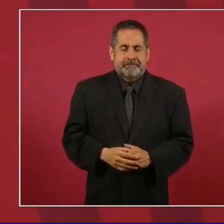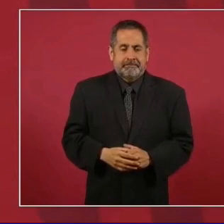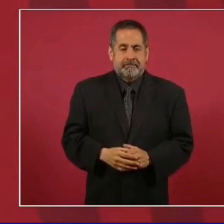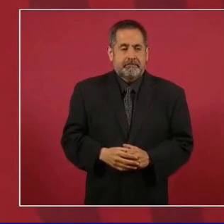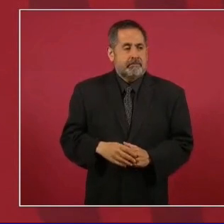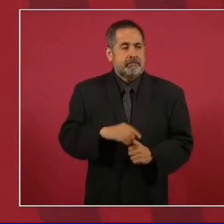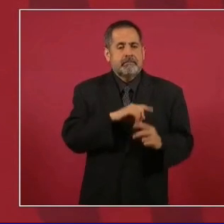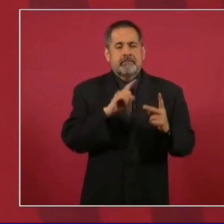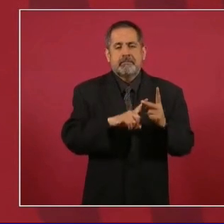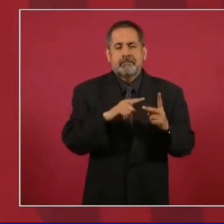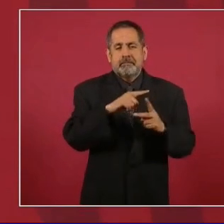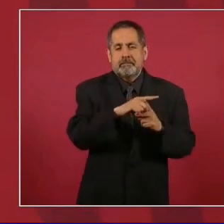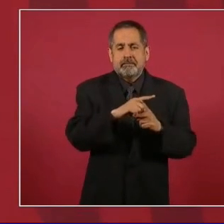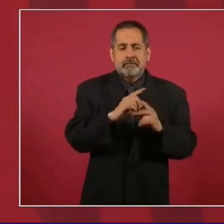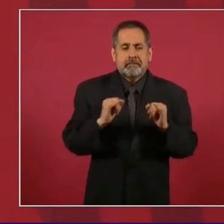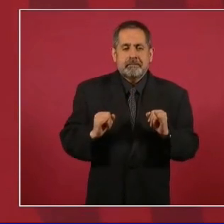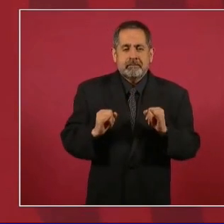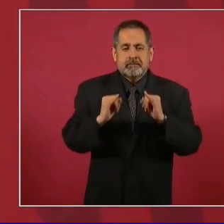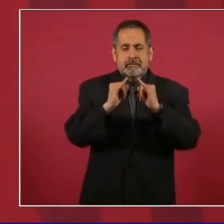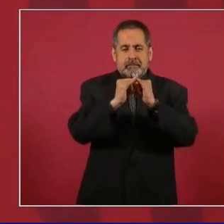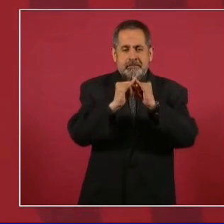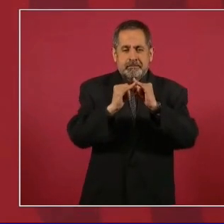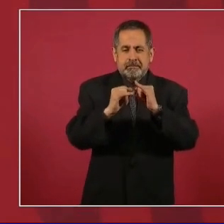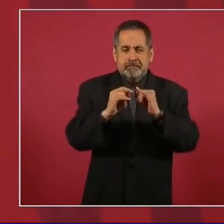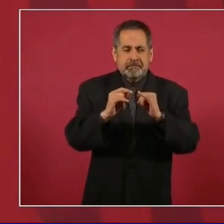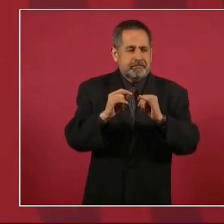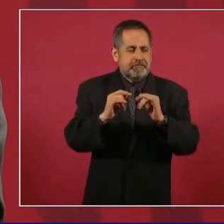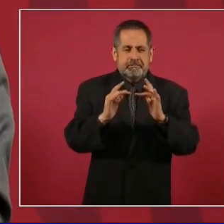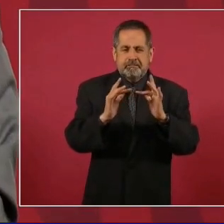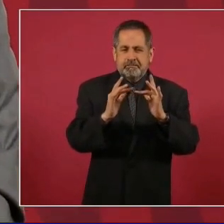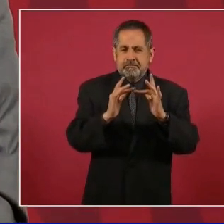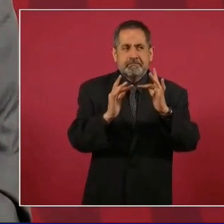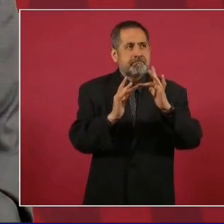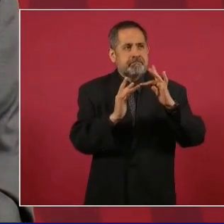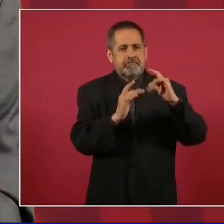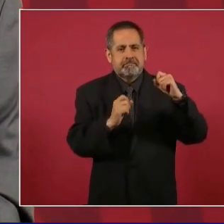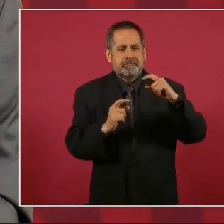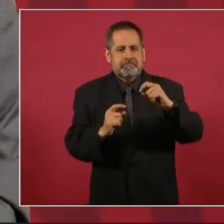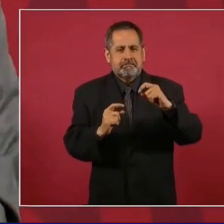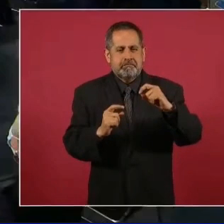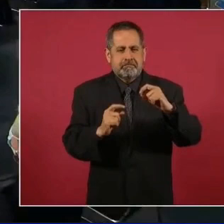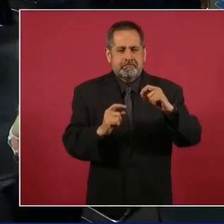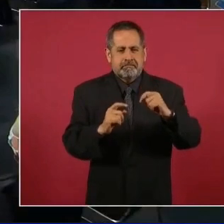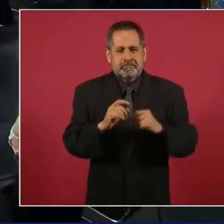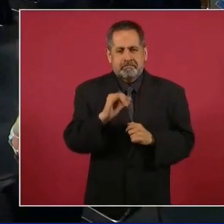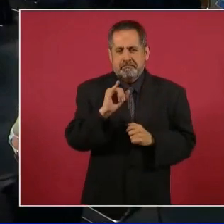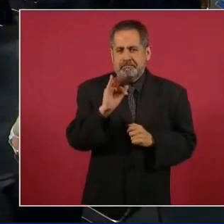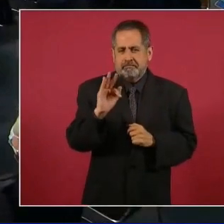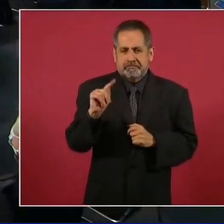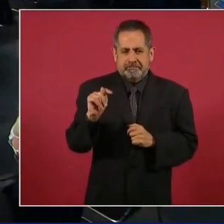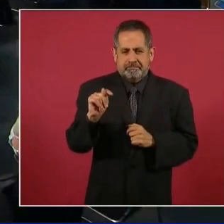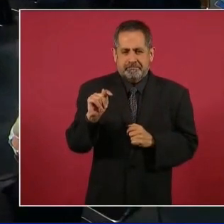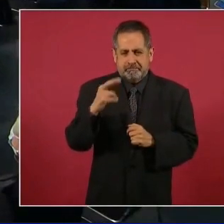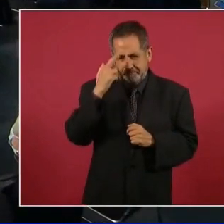El Instituto de las Comunicaciones, ¿te acuerdan que decían, sí,